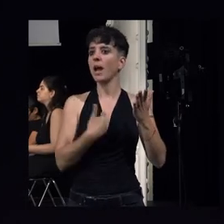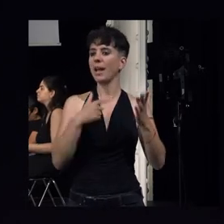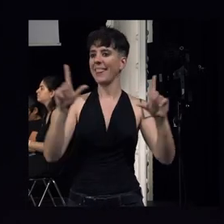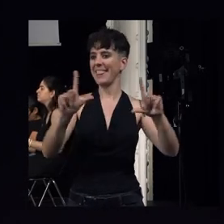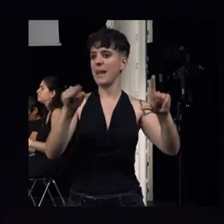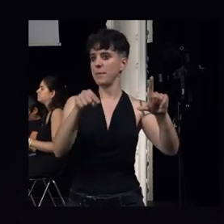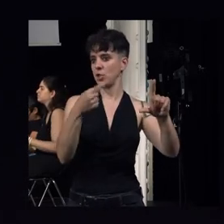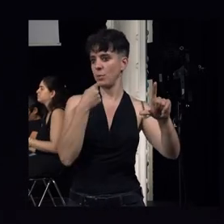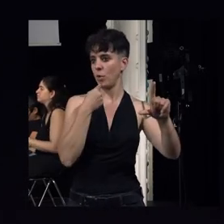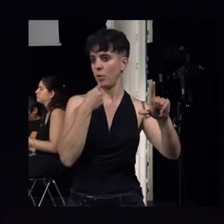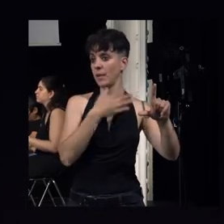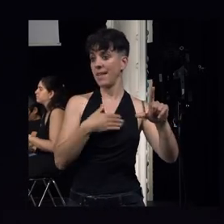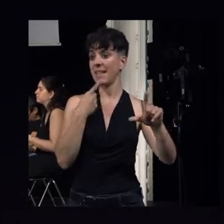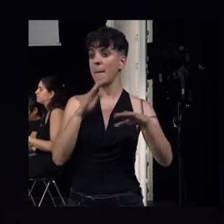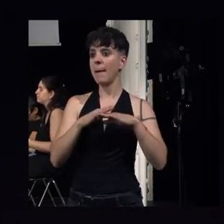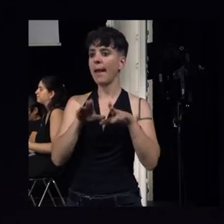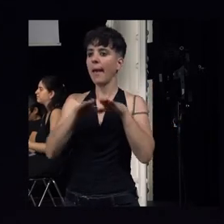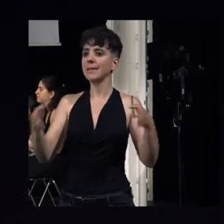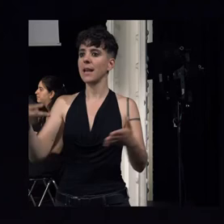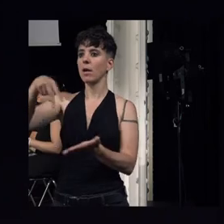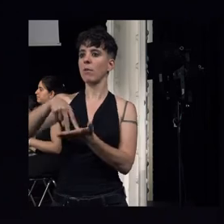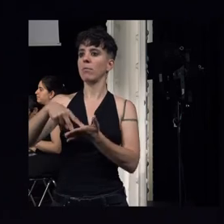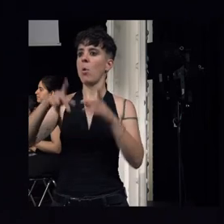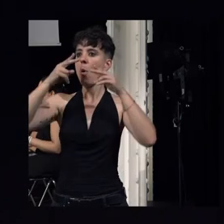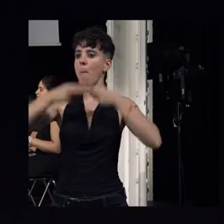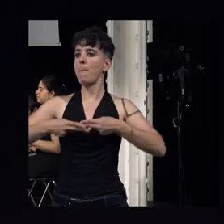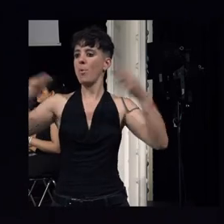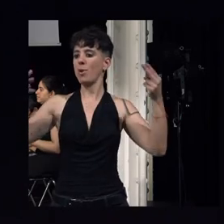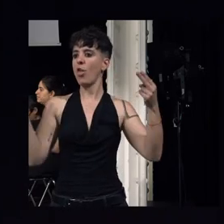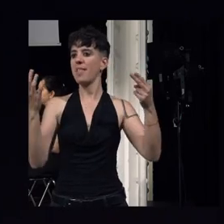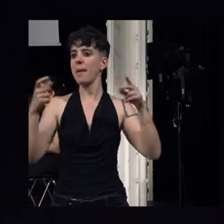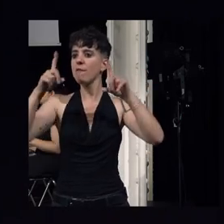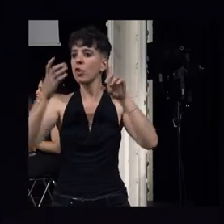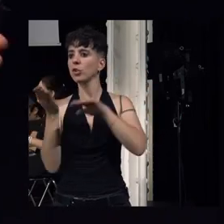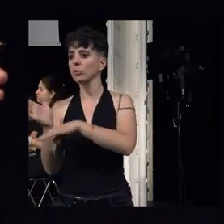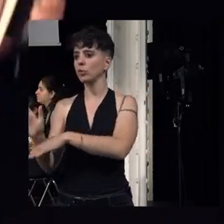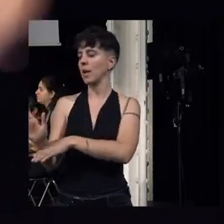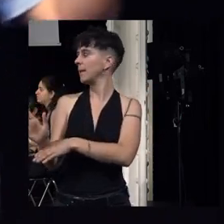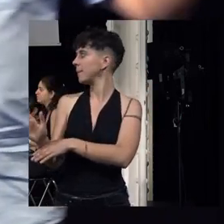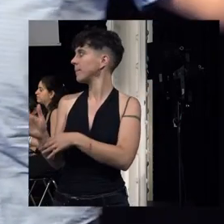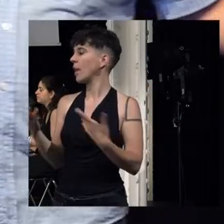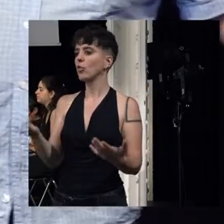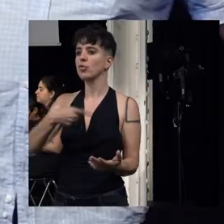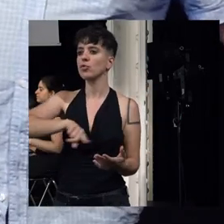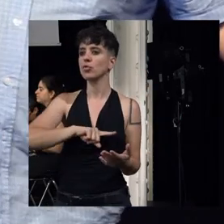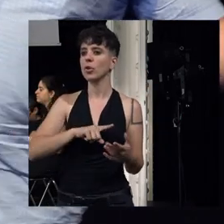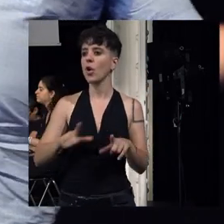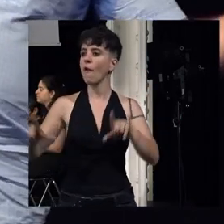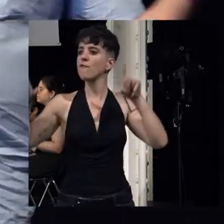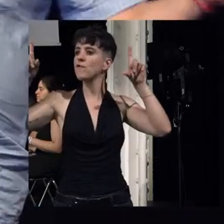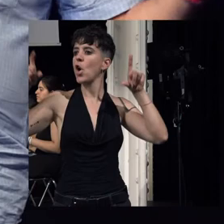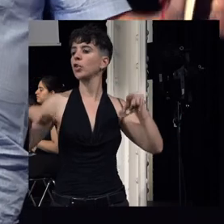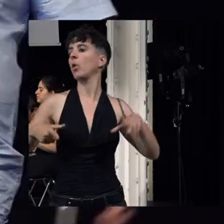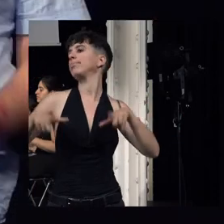estar en la palestra hay que mostrar la foto. Por lo tanto, nos mostramos con los refugiados